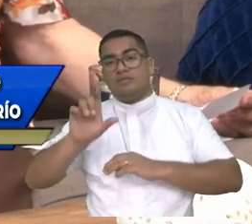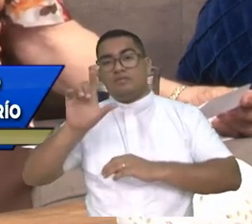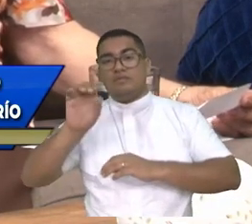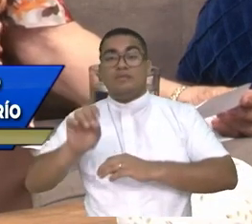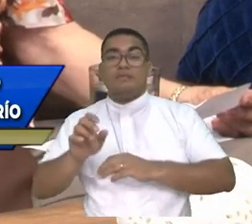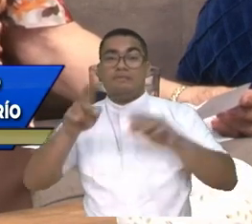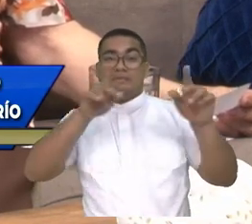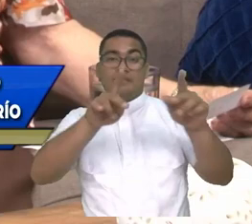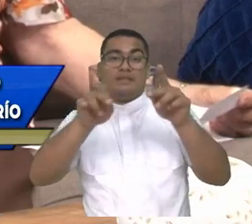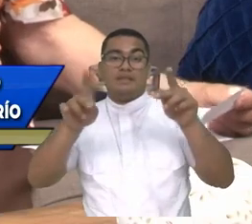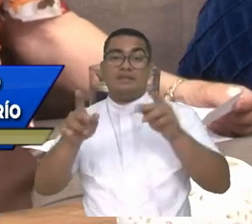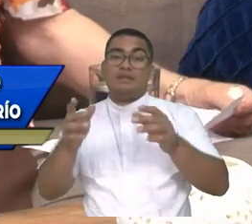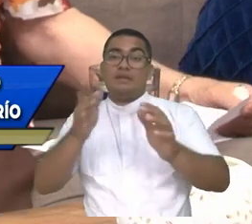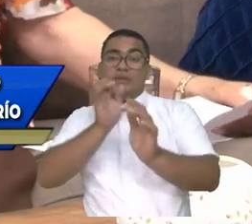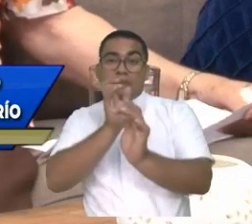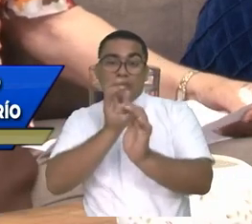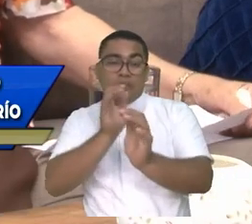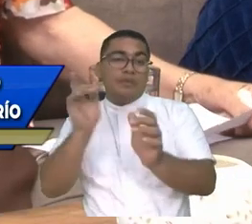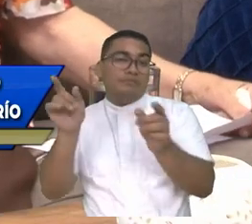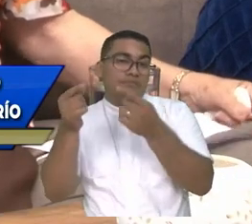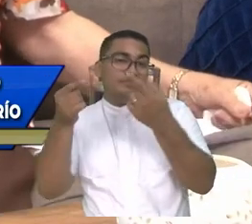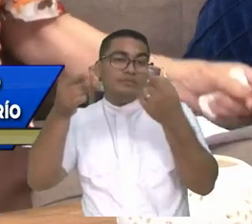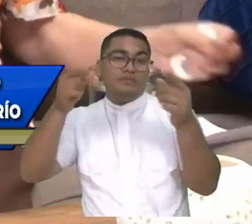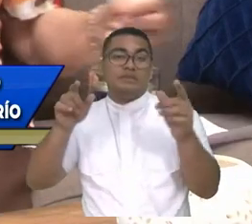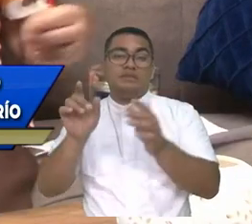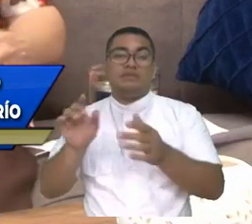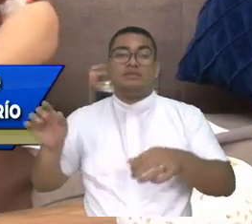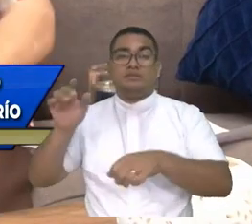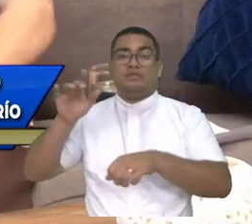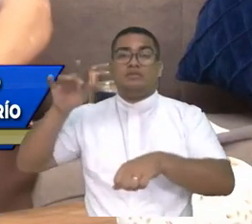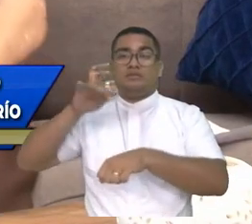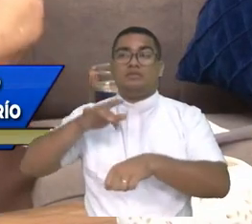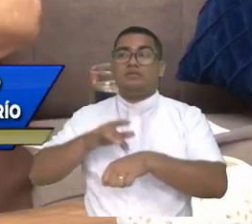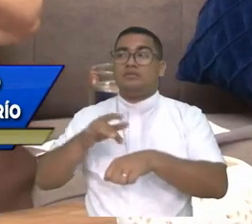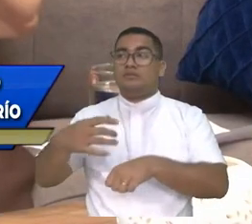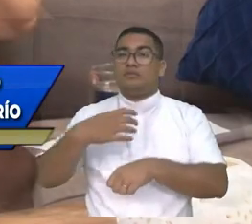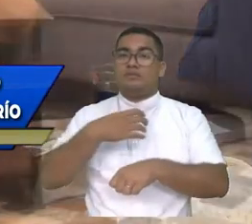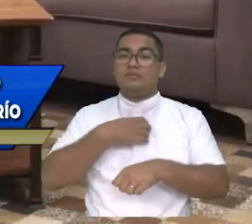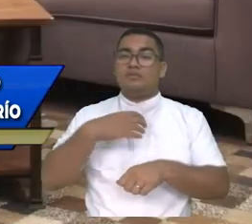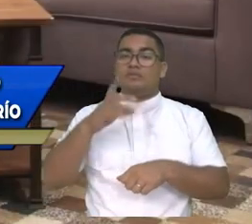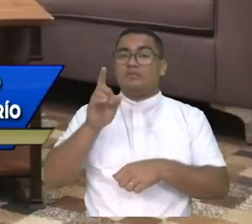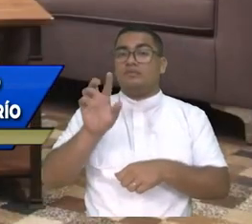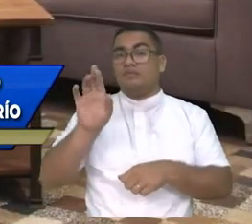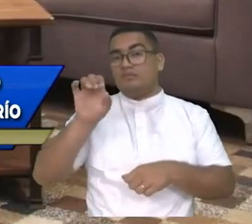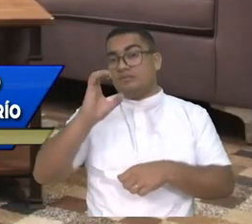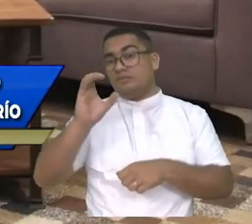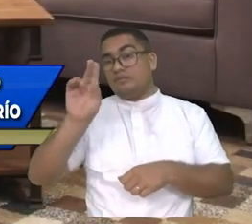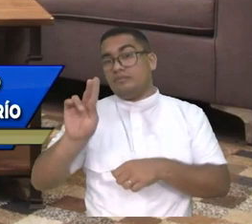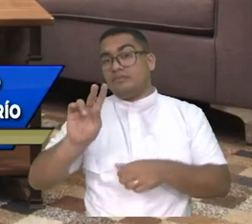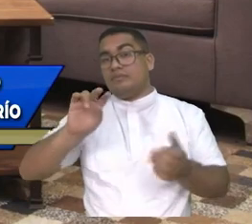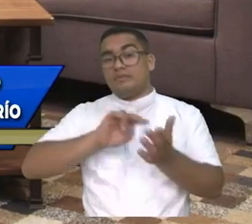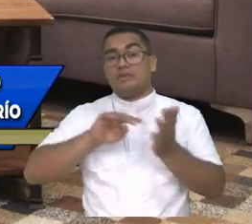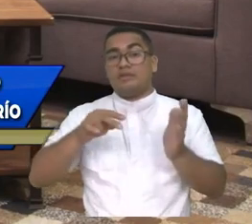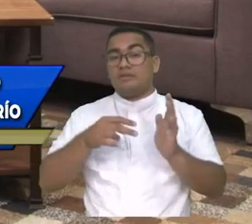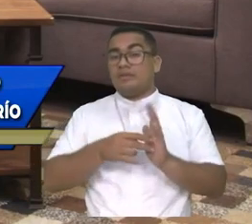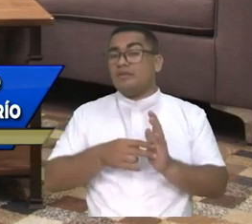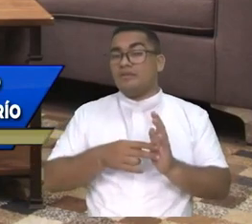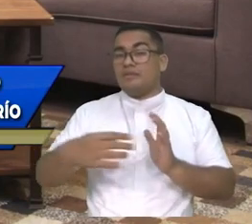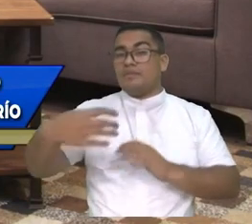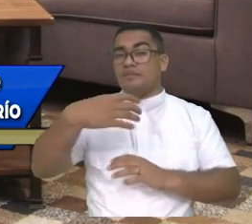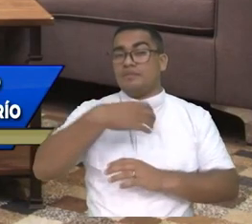Nadie esta flauta suene si no es el mismo Pan. Eso significaba que Rubén